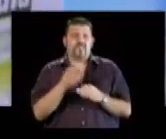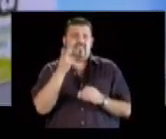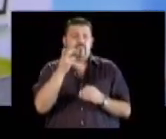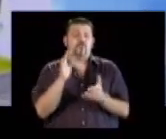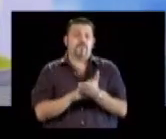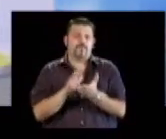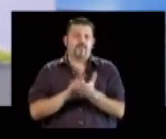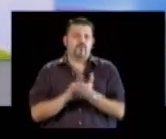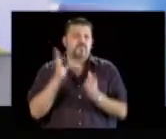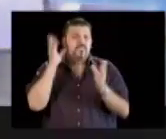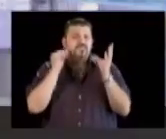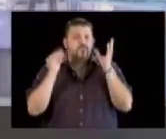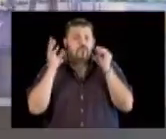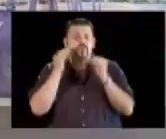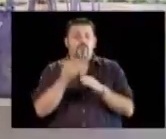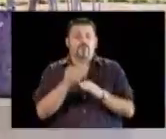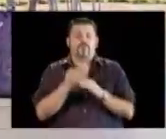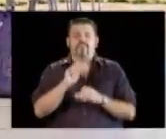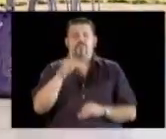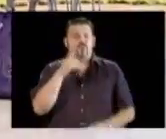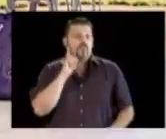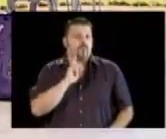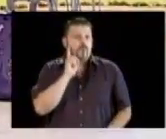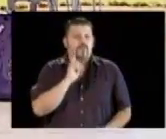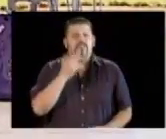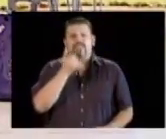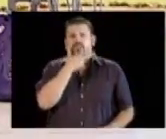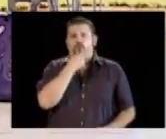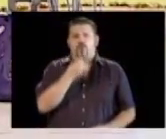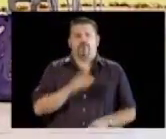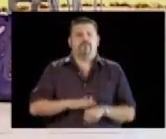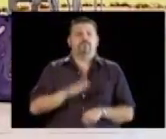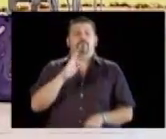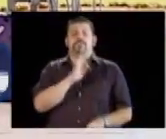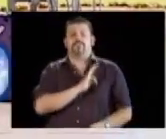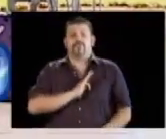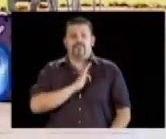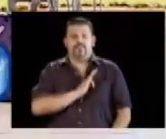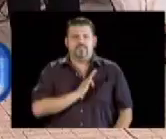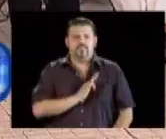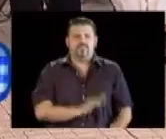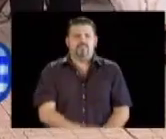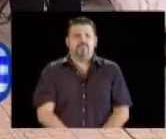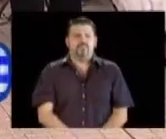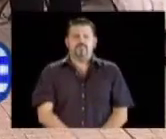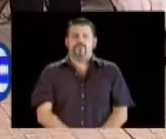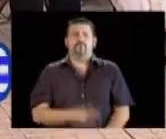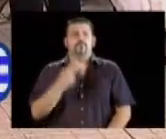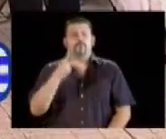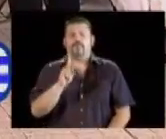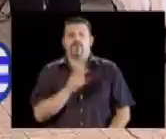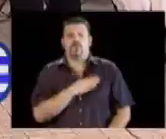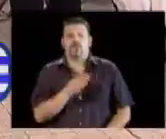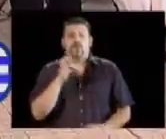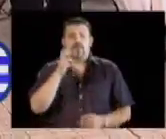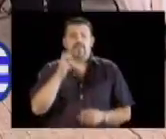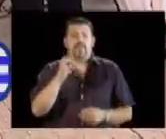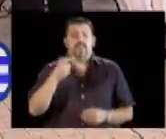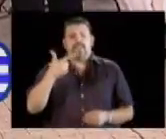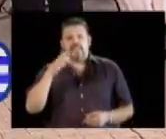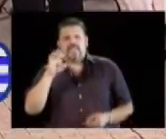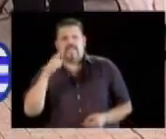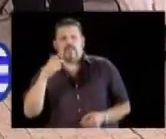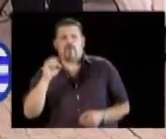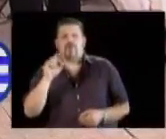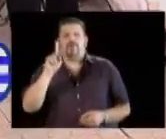de mujeres felices y hombres más felices. Pero el caso es que el Egoplan para el riñón,